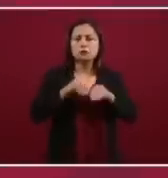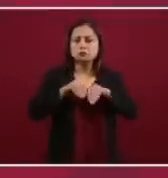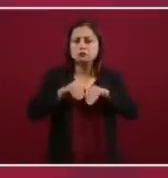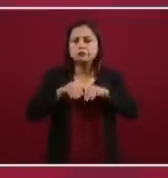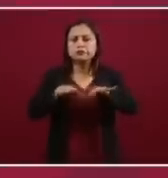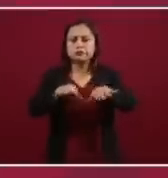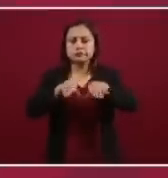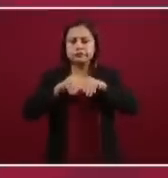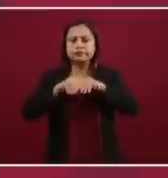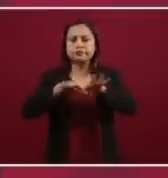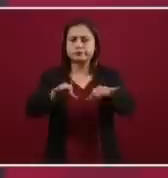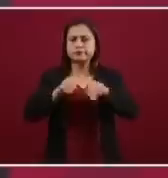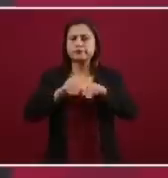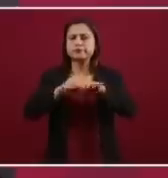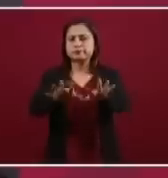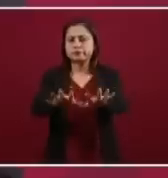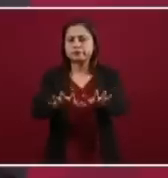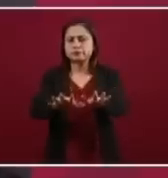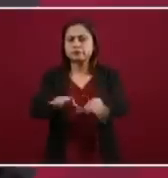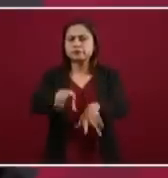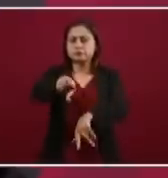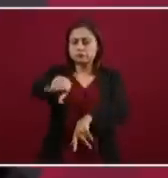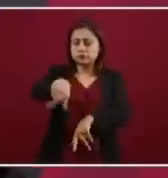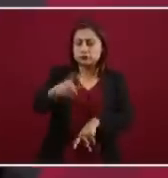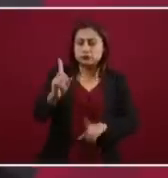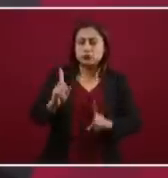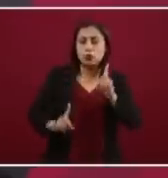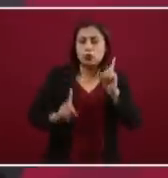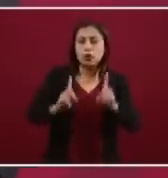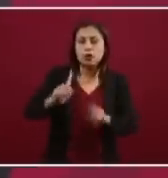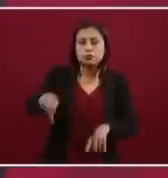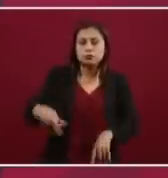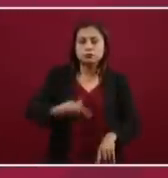y de contestar todas las preguntas.